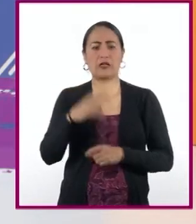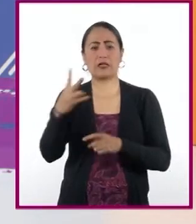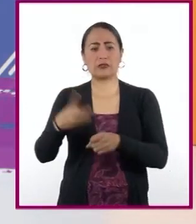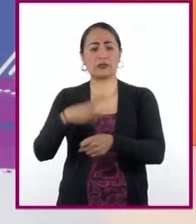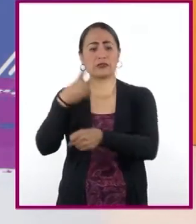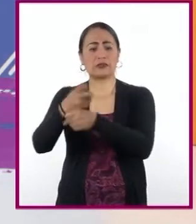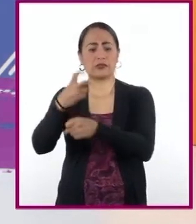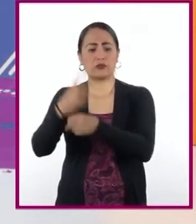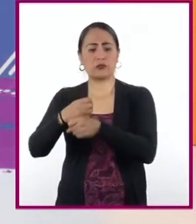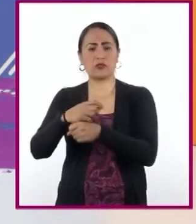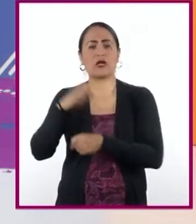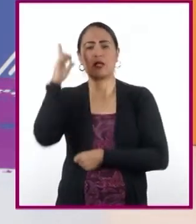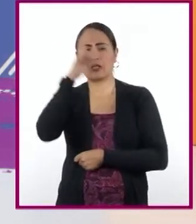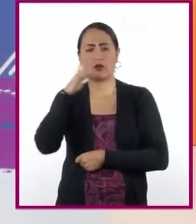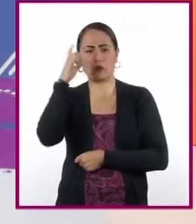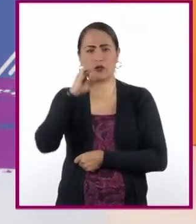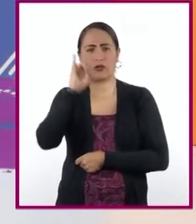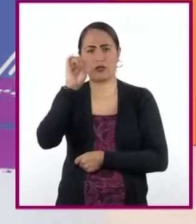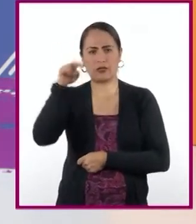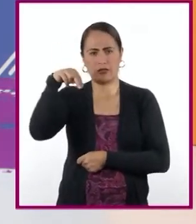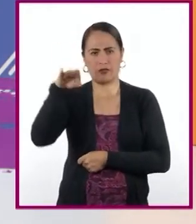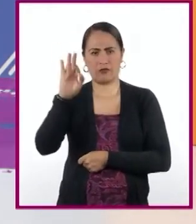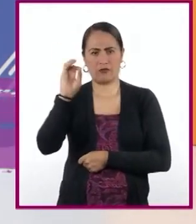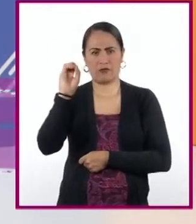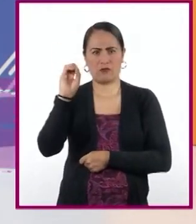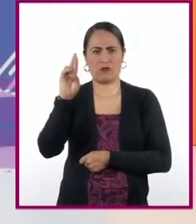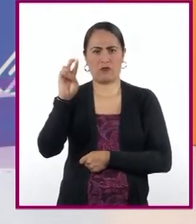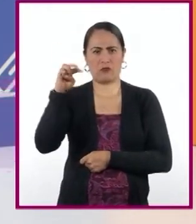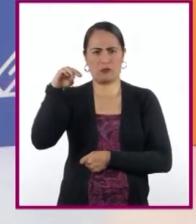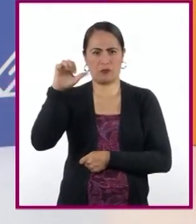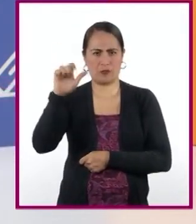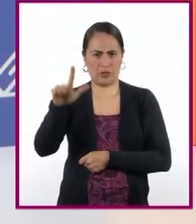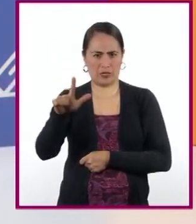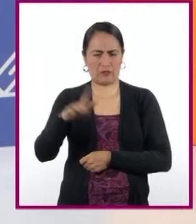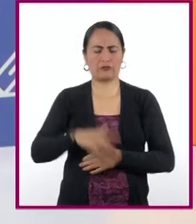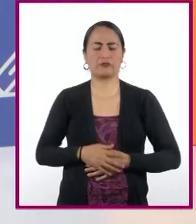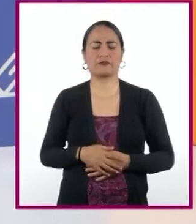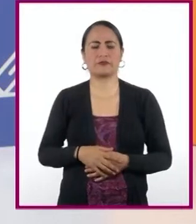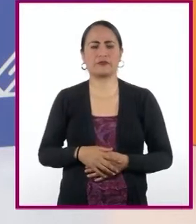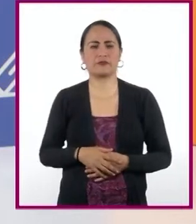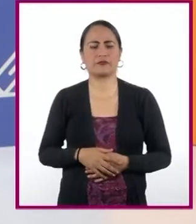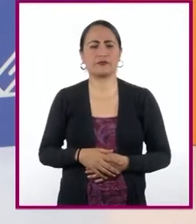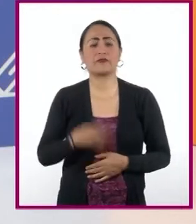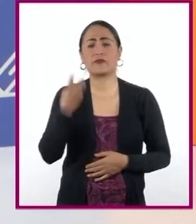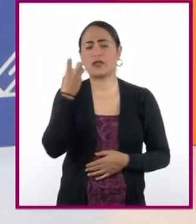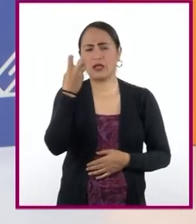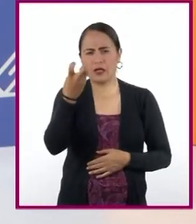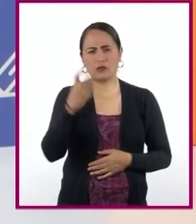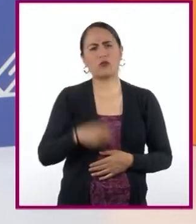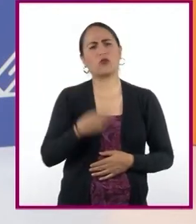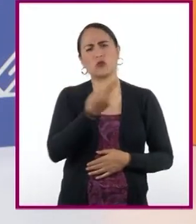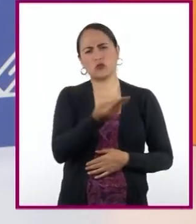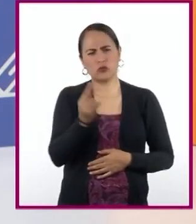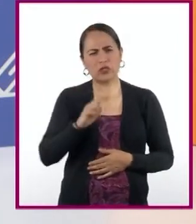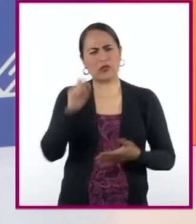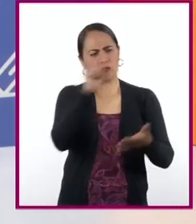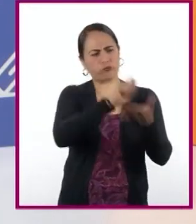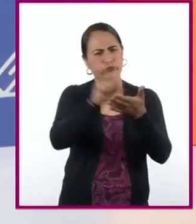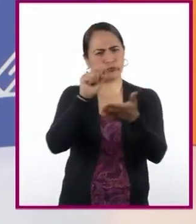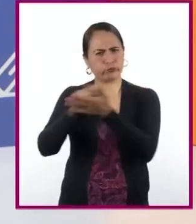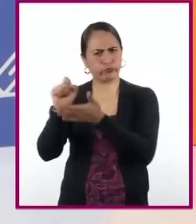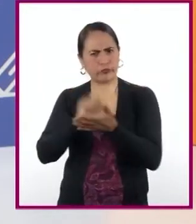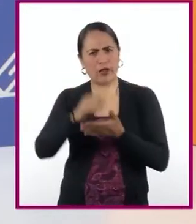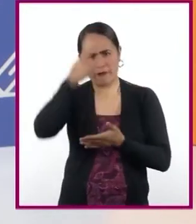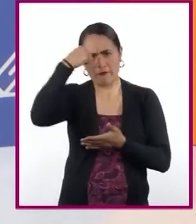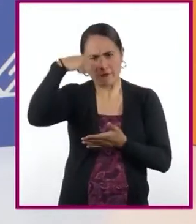escriban lenguaje informal. Esta estrategia les permitirá tomar sus notas más fácilmente y